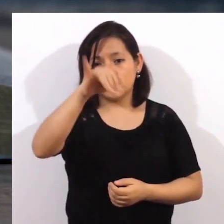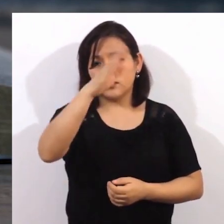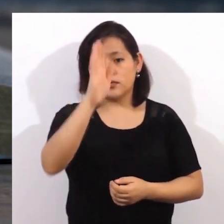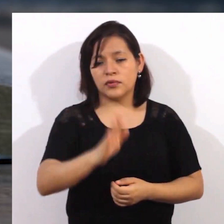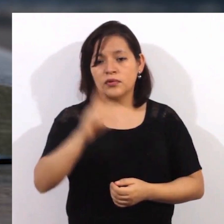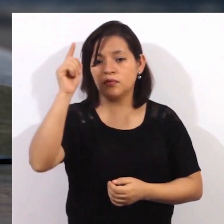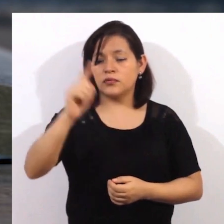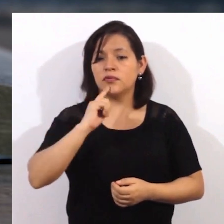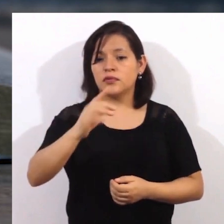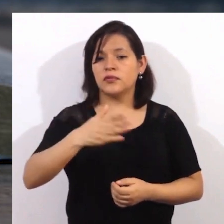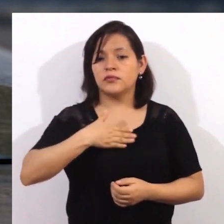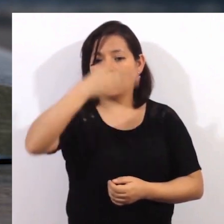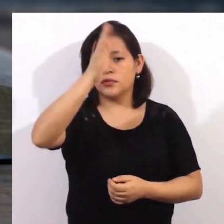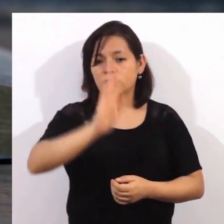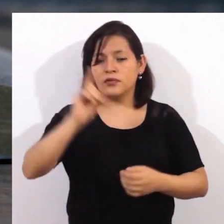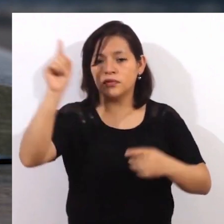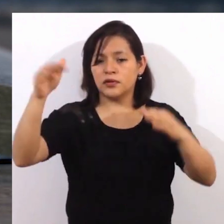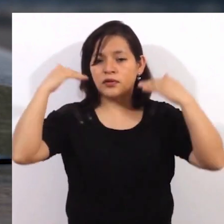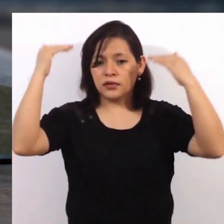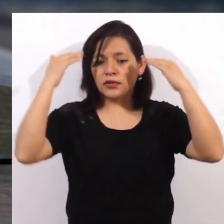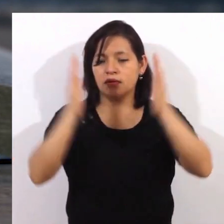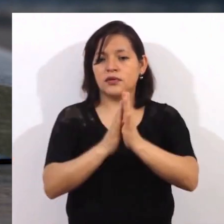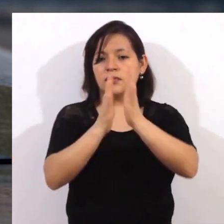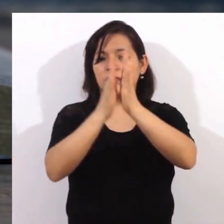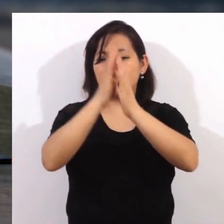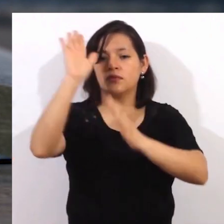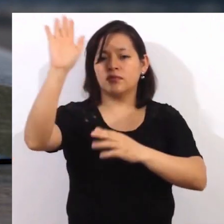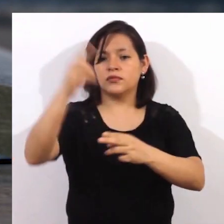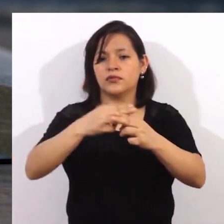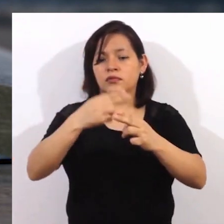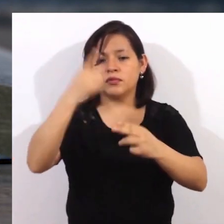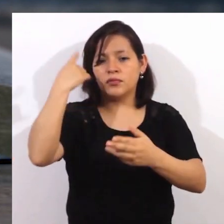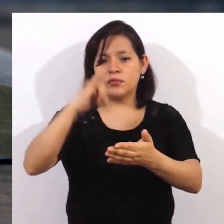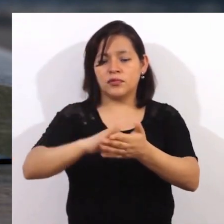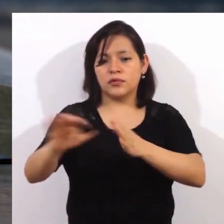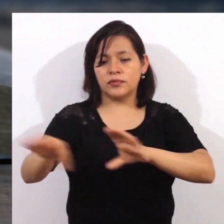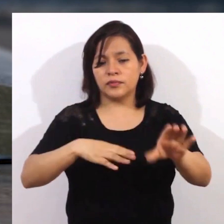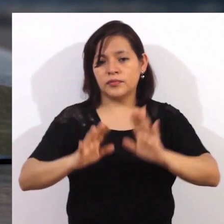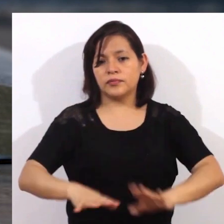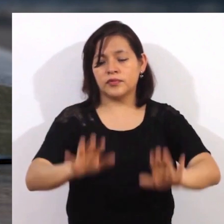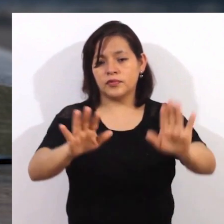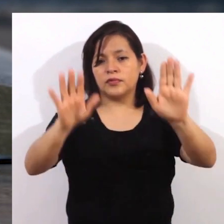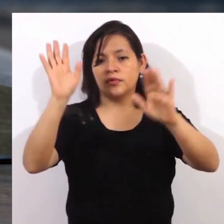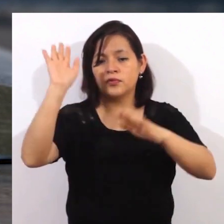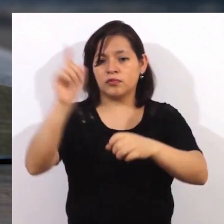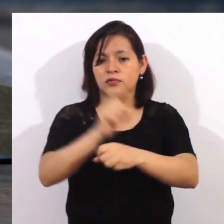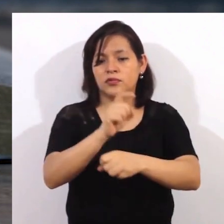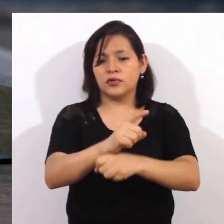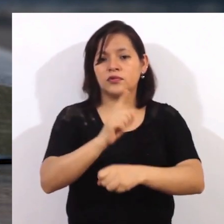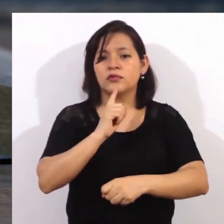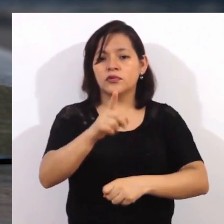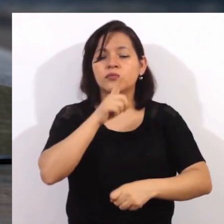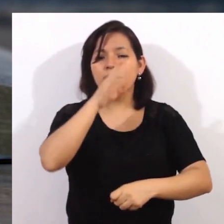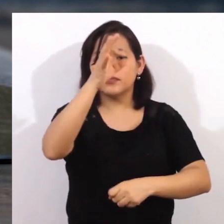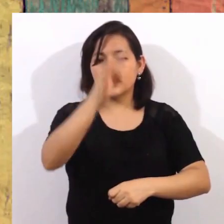Jehová, tú eres mi Dios, te exaltaré, alabaré tu nombre, porque has hecho maravillas. Tus consejos antiguos son verdad